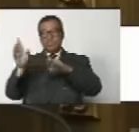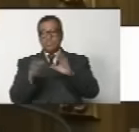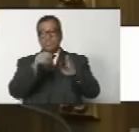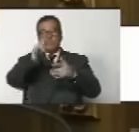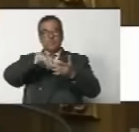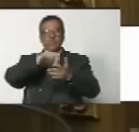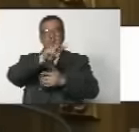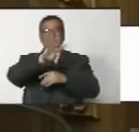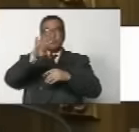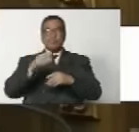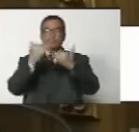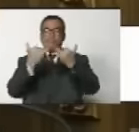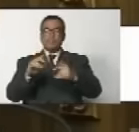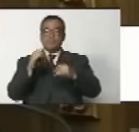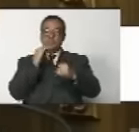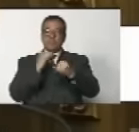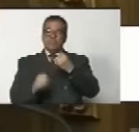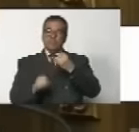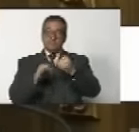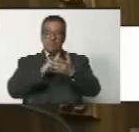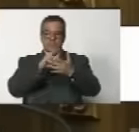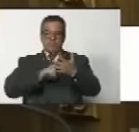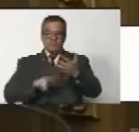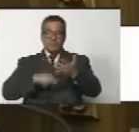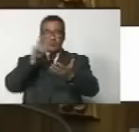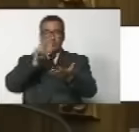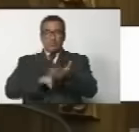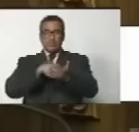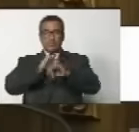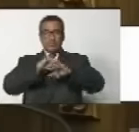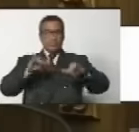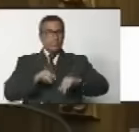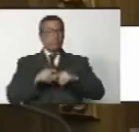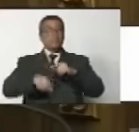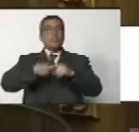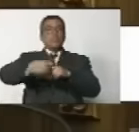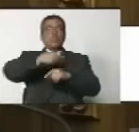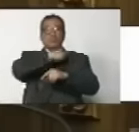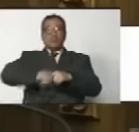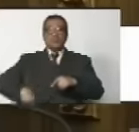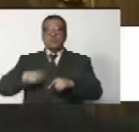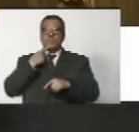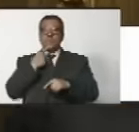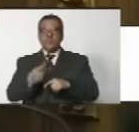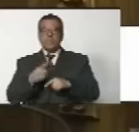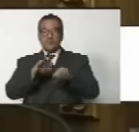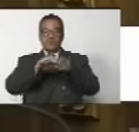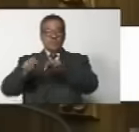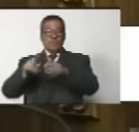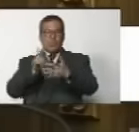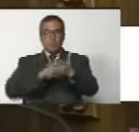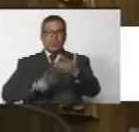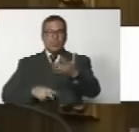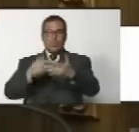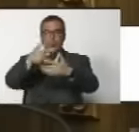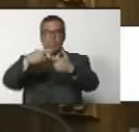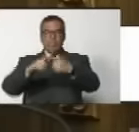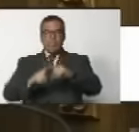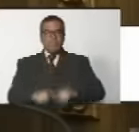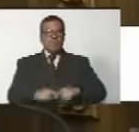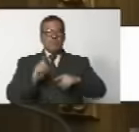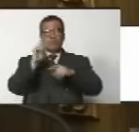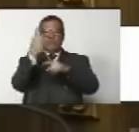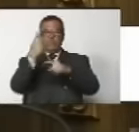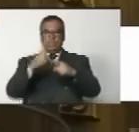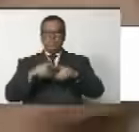marzo de 2024. Una vez leída y sometida a votación, resultó aprobada. Seguidamente, el presidente solicitó de la secretaria la lectura de la cuenta.